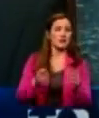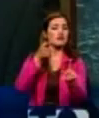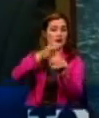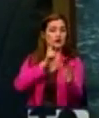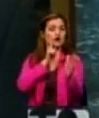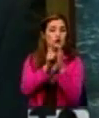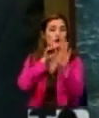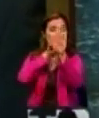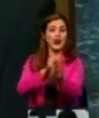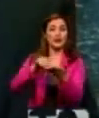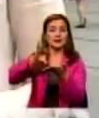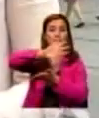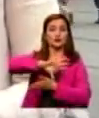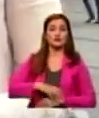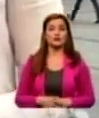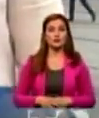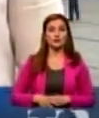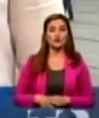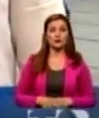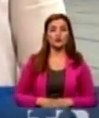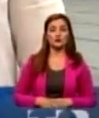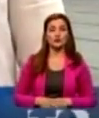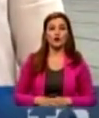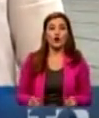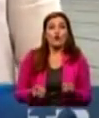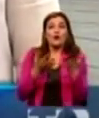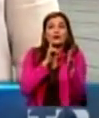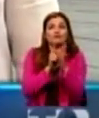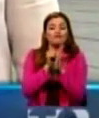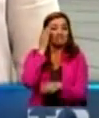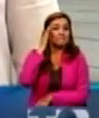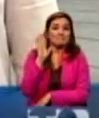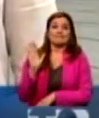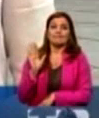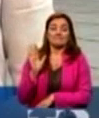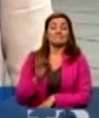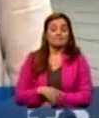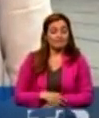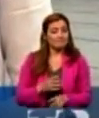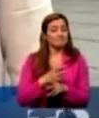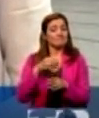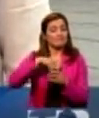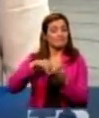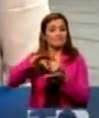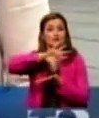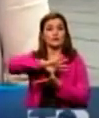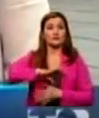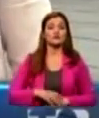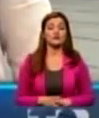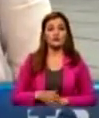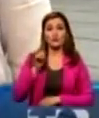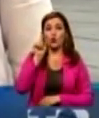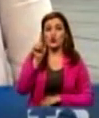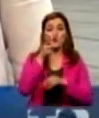sabiendo que tiene el respaldo de la Asamblea Nacional. Al momento se desconocen cuántas denuncias han sido receptadas en el Consejo de la Administración Legislativa.